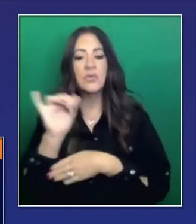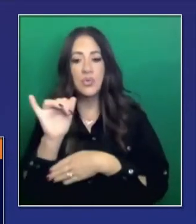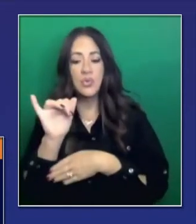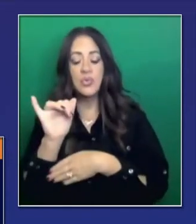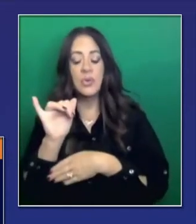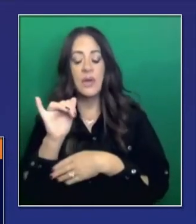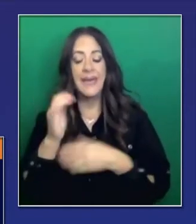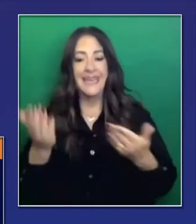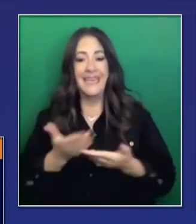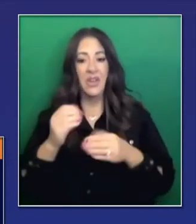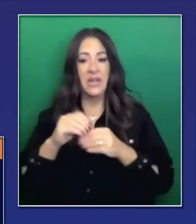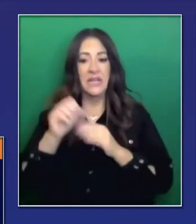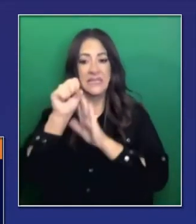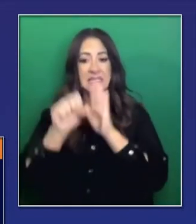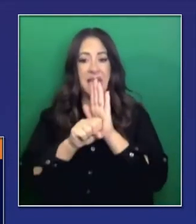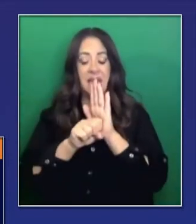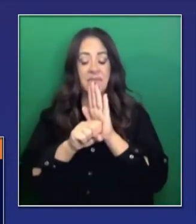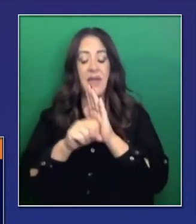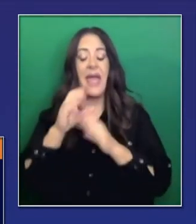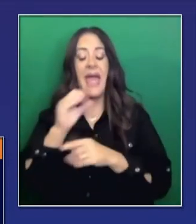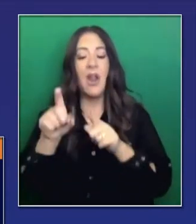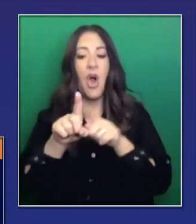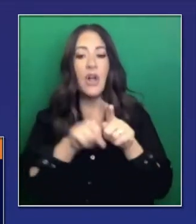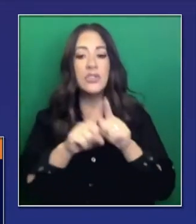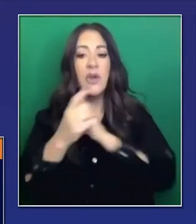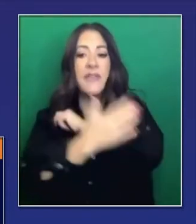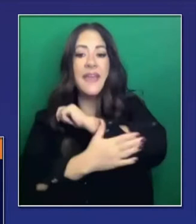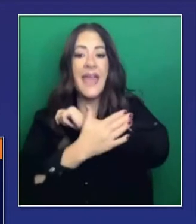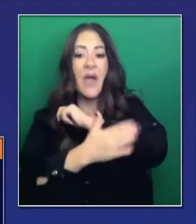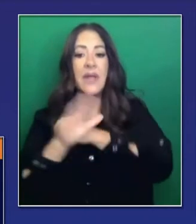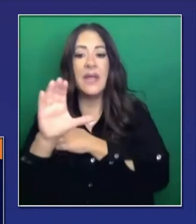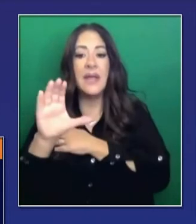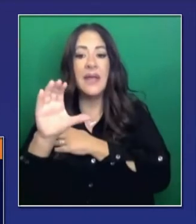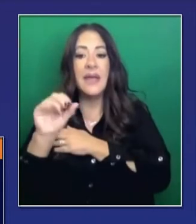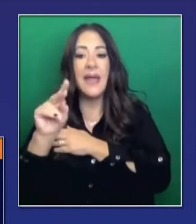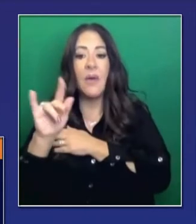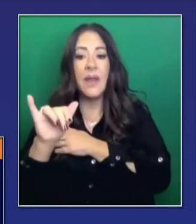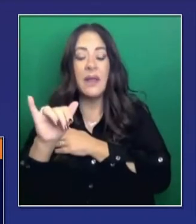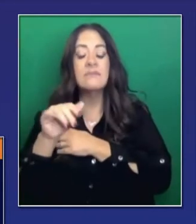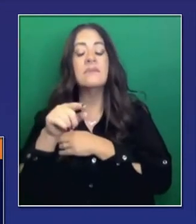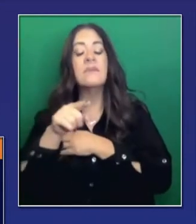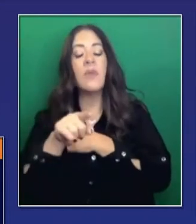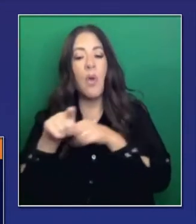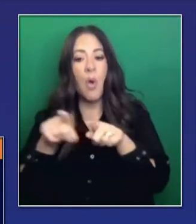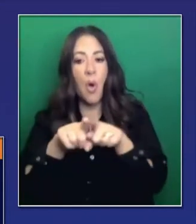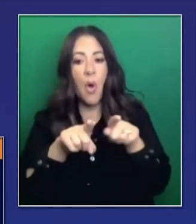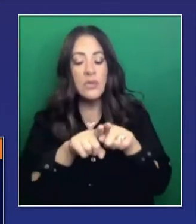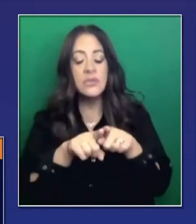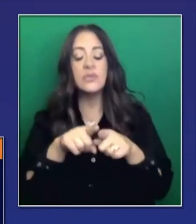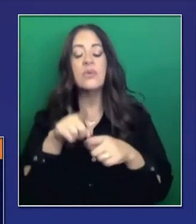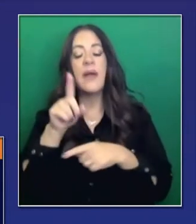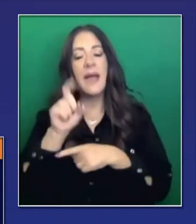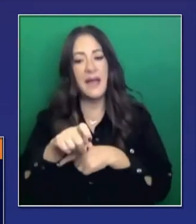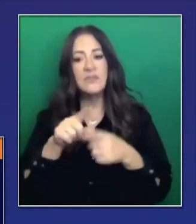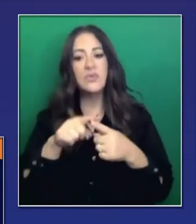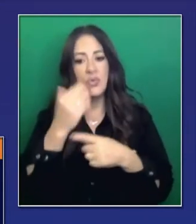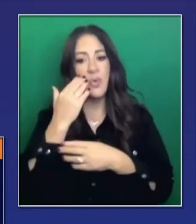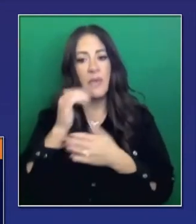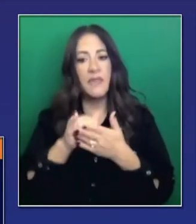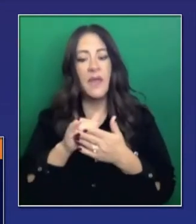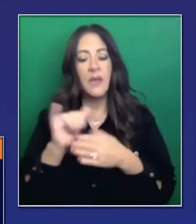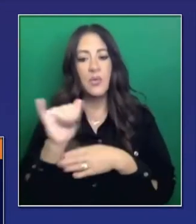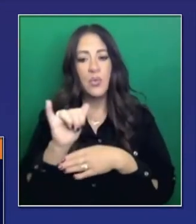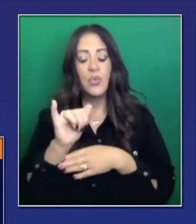nivel estatal. Los condados también deben tener, hablaremos de esto más a fondo, el doctor Galli hablará sobre